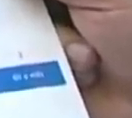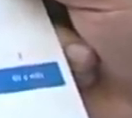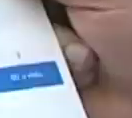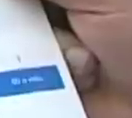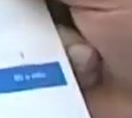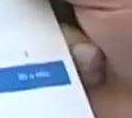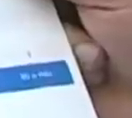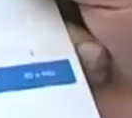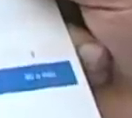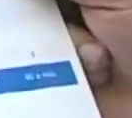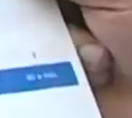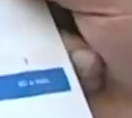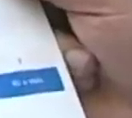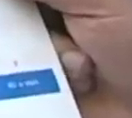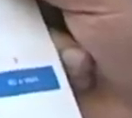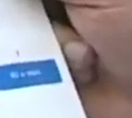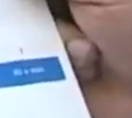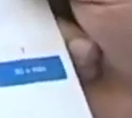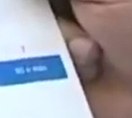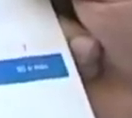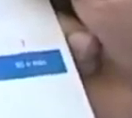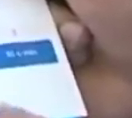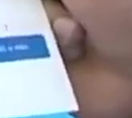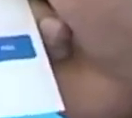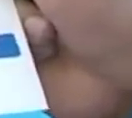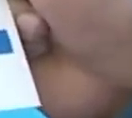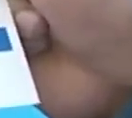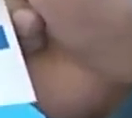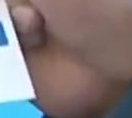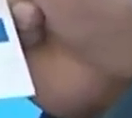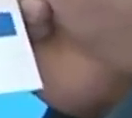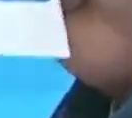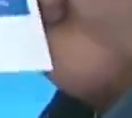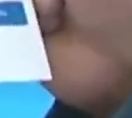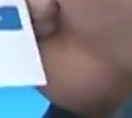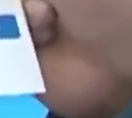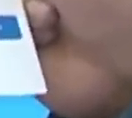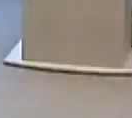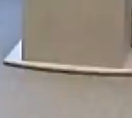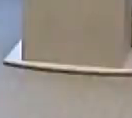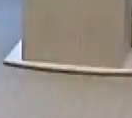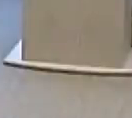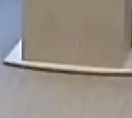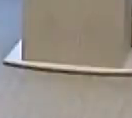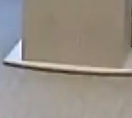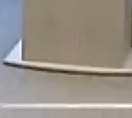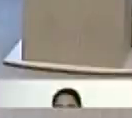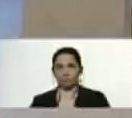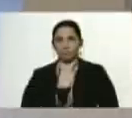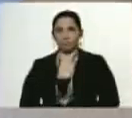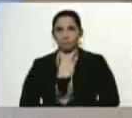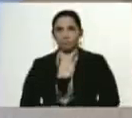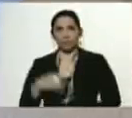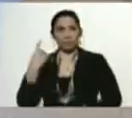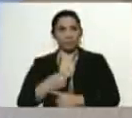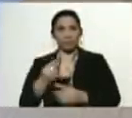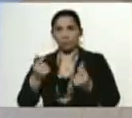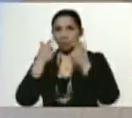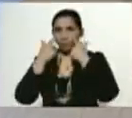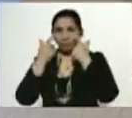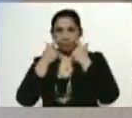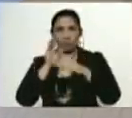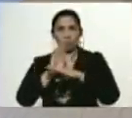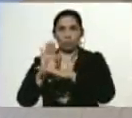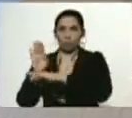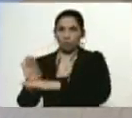casos venezolanos están entre los 10 a los 39 años de edad. Así que tenemos que estar muy pendientes, tener mucho